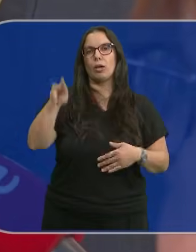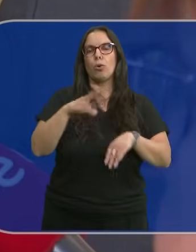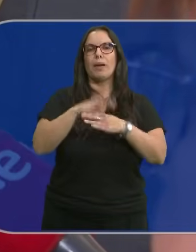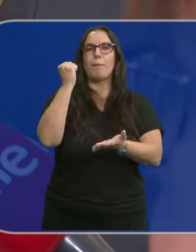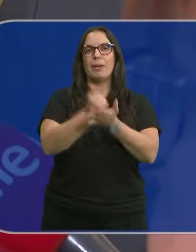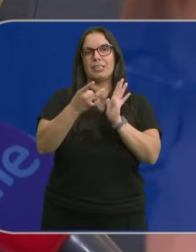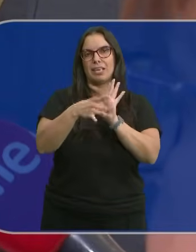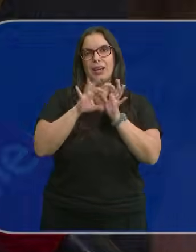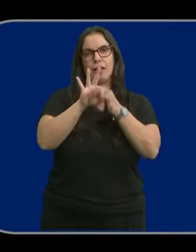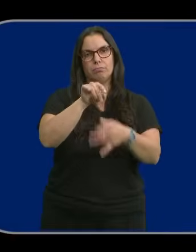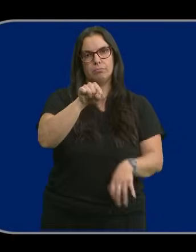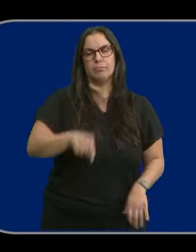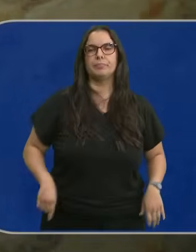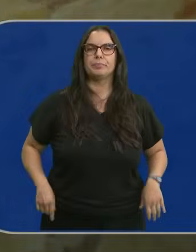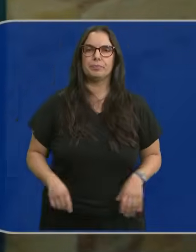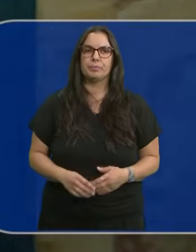de calidad.